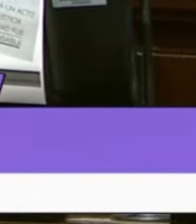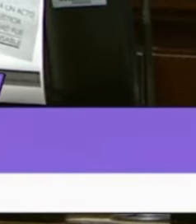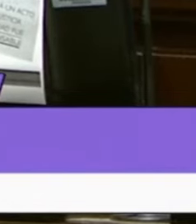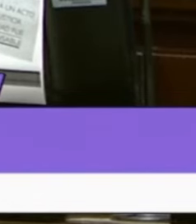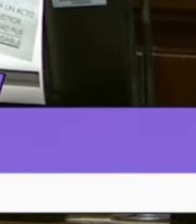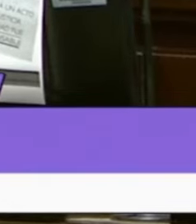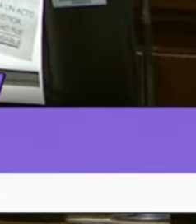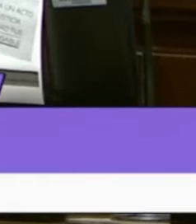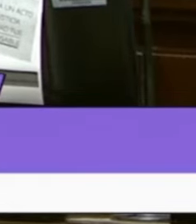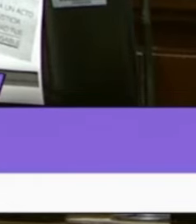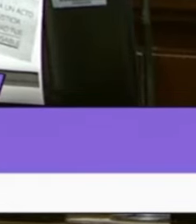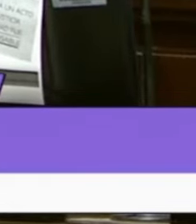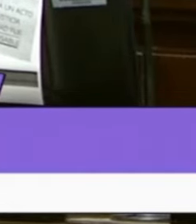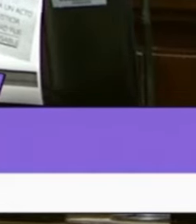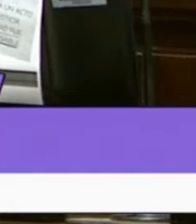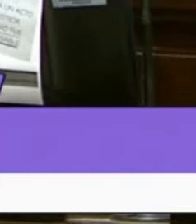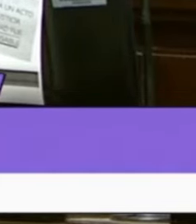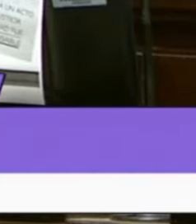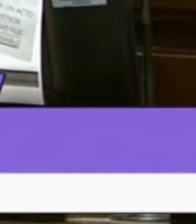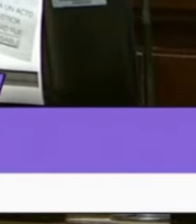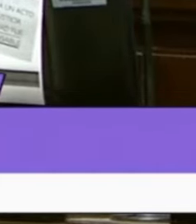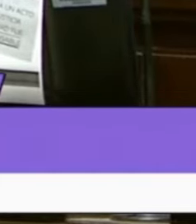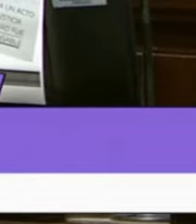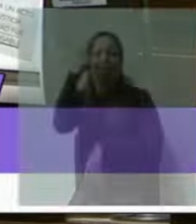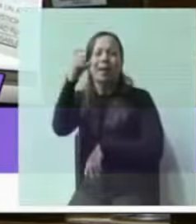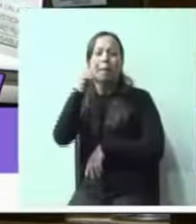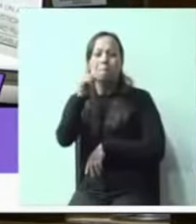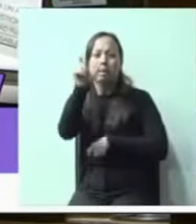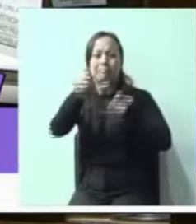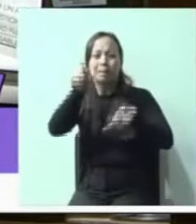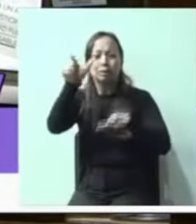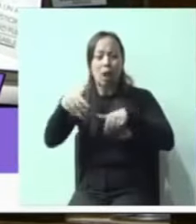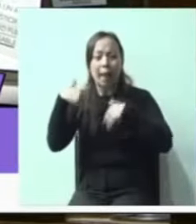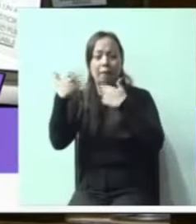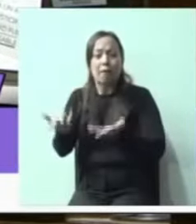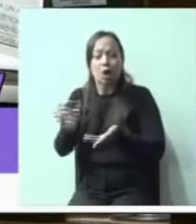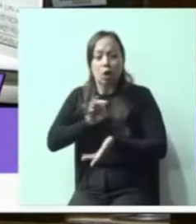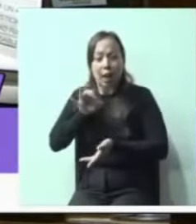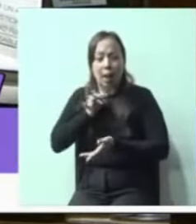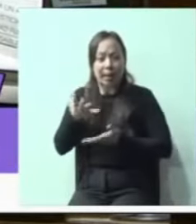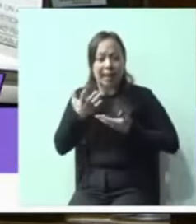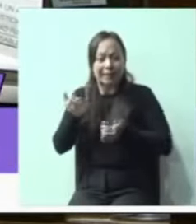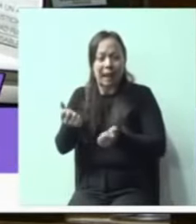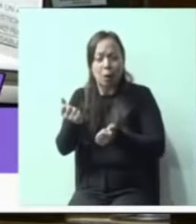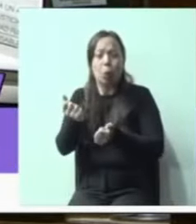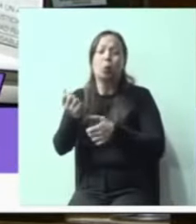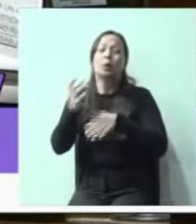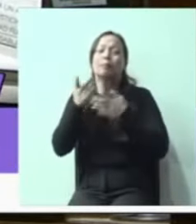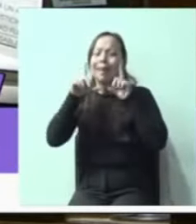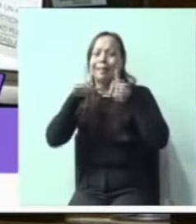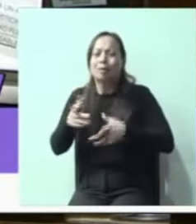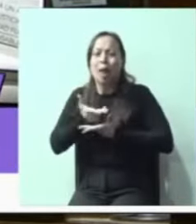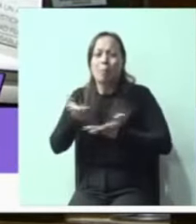a un grupo de compañeras y compañeros, más de 10.000, que dieron la vida en la pandemia, que dan la vida por atender a los pacientes de la Ciudad de Buenos Aires